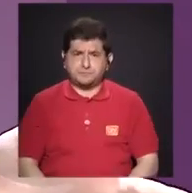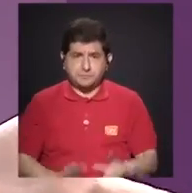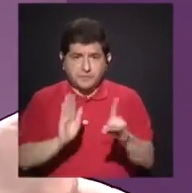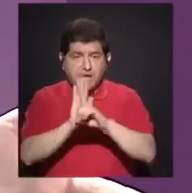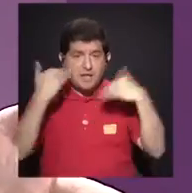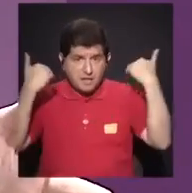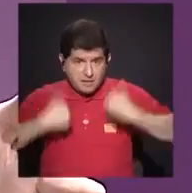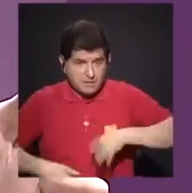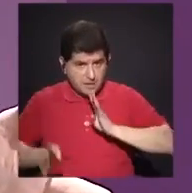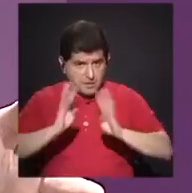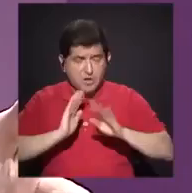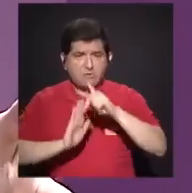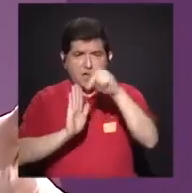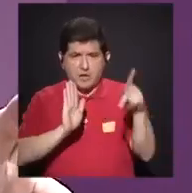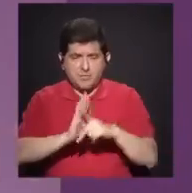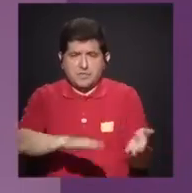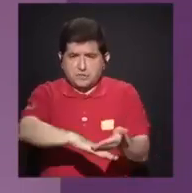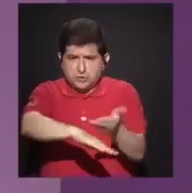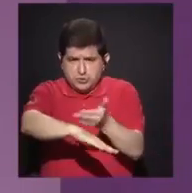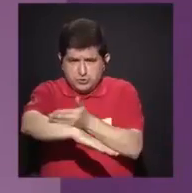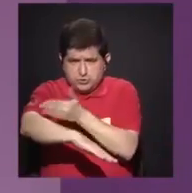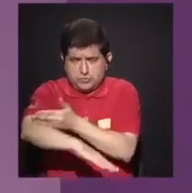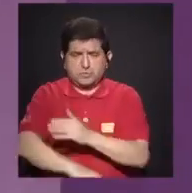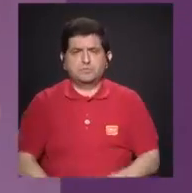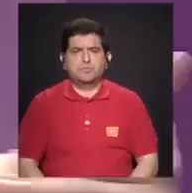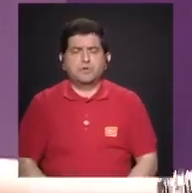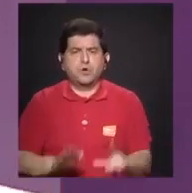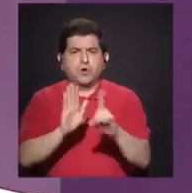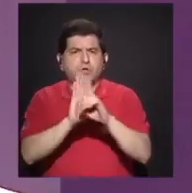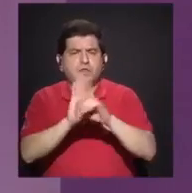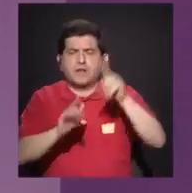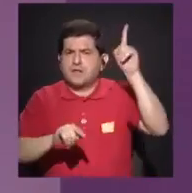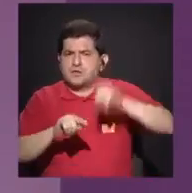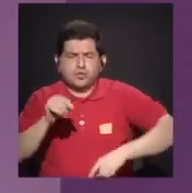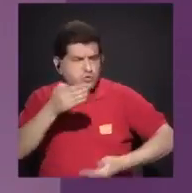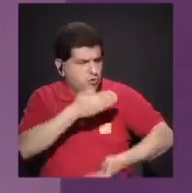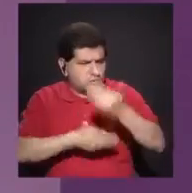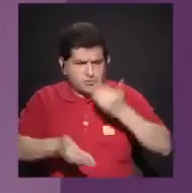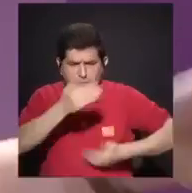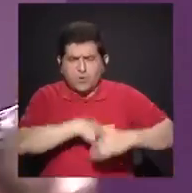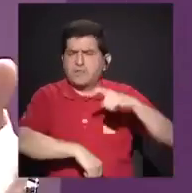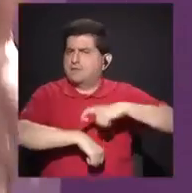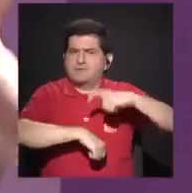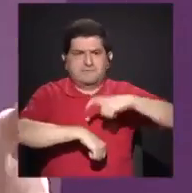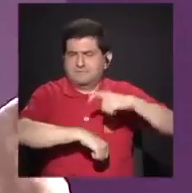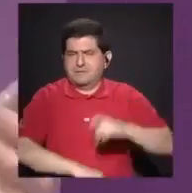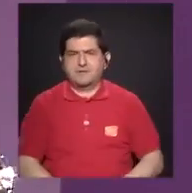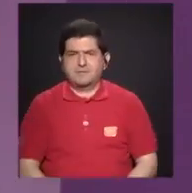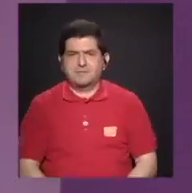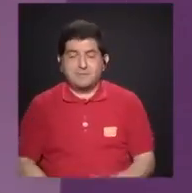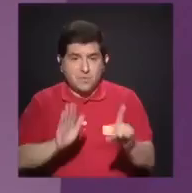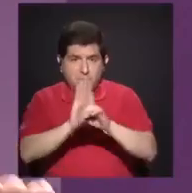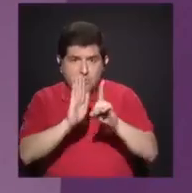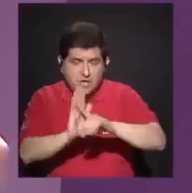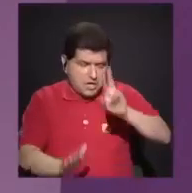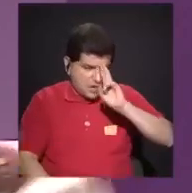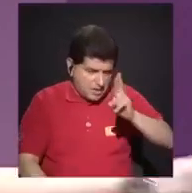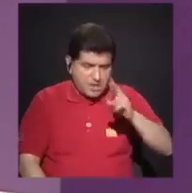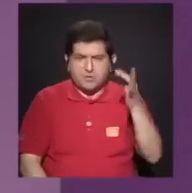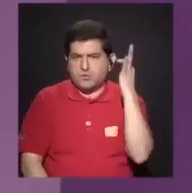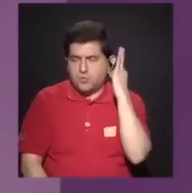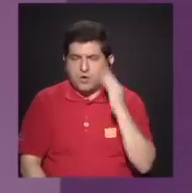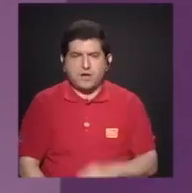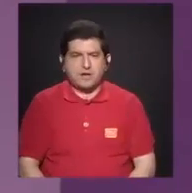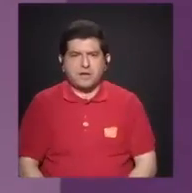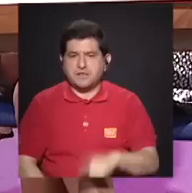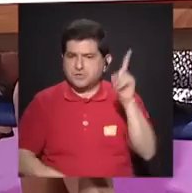de derechos humanos hablamos del principio de progresividad, en el sentido de que los derechos no se pueden retroceder en el tiempo. O sea, ya los derechos que fueron reconocidos para las mujeres no